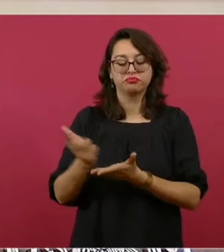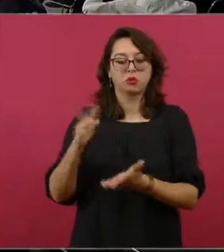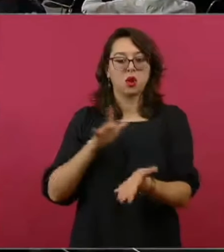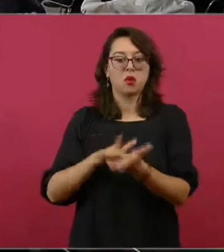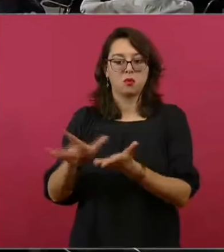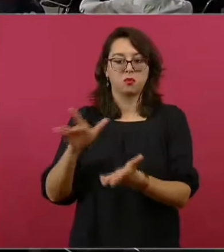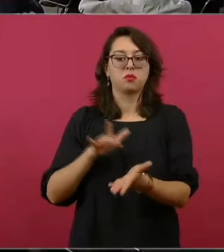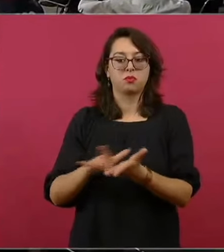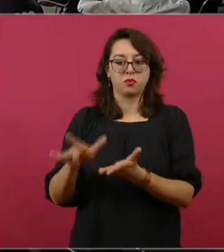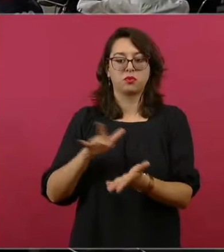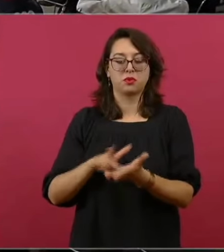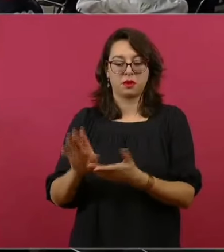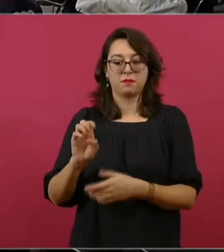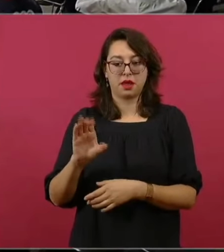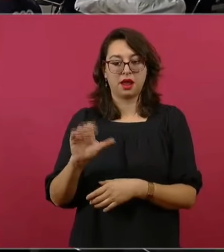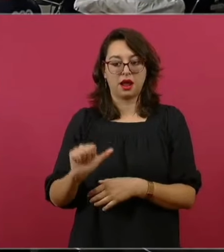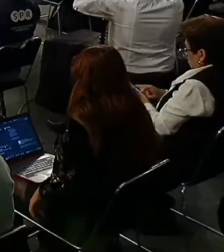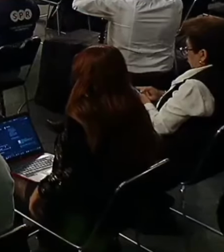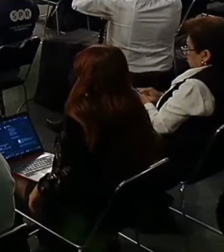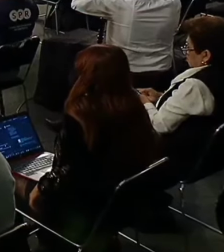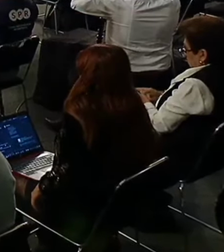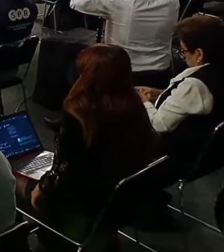reciben una beca.